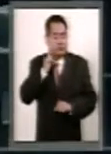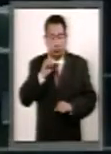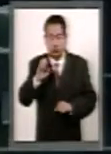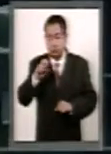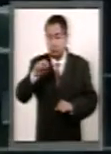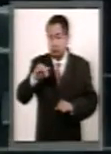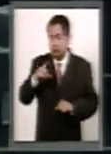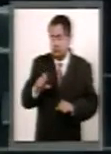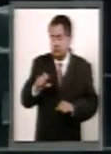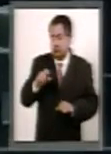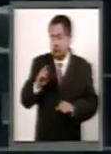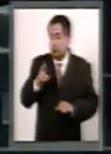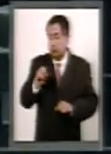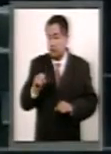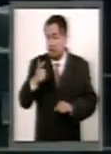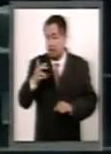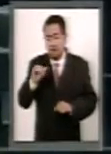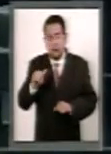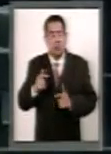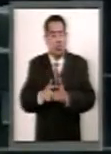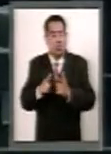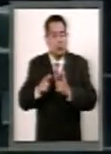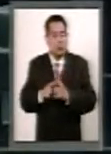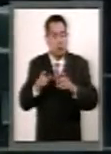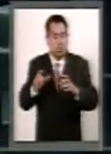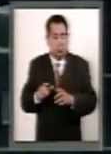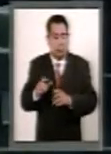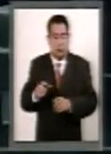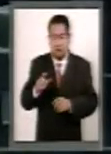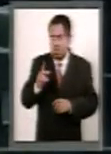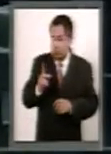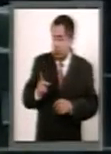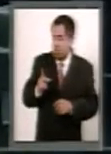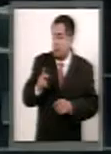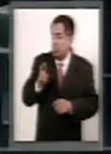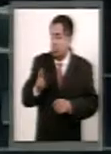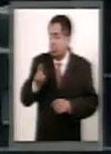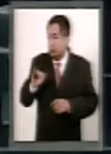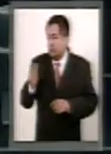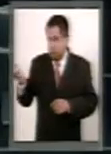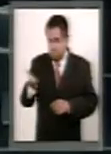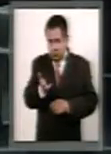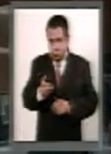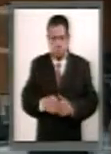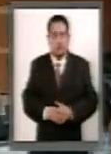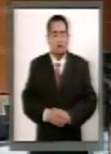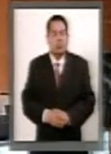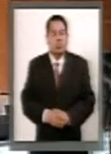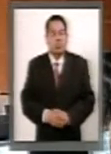senador Enrique Burgos García, del Grupo Parlamentario del Partido Revolucionario Institucional.